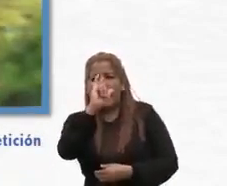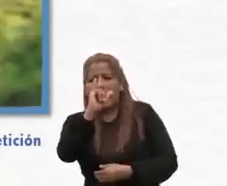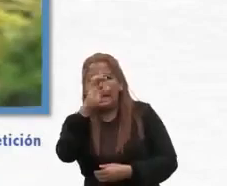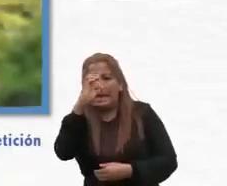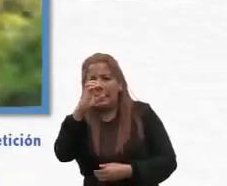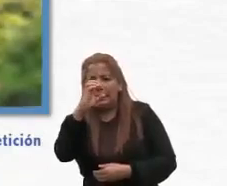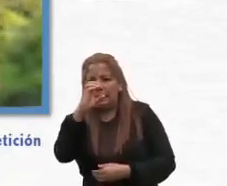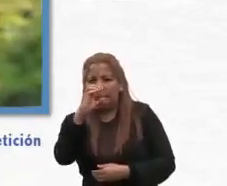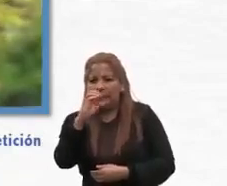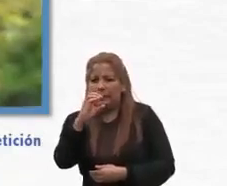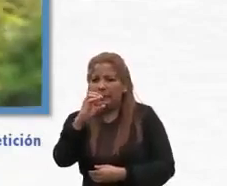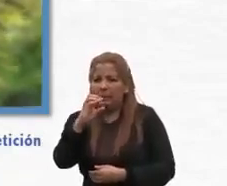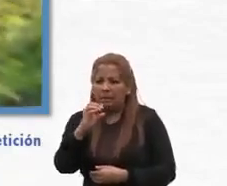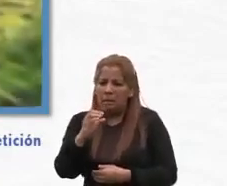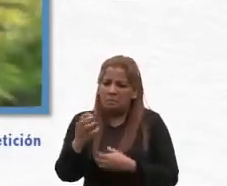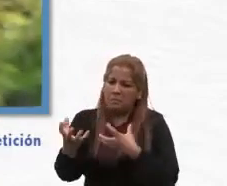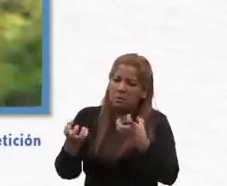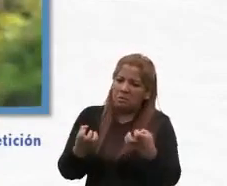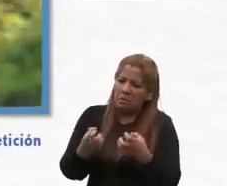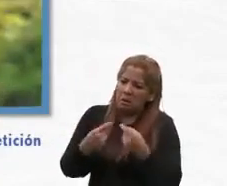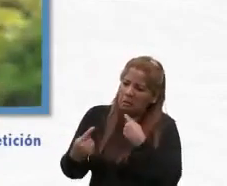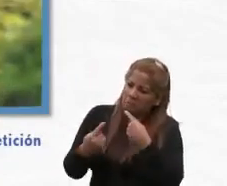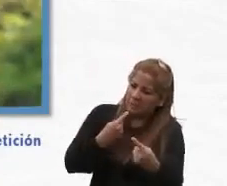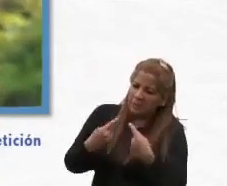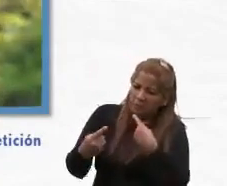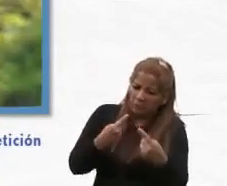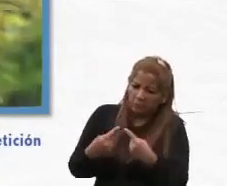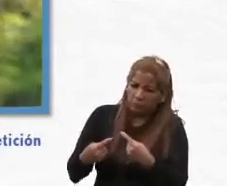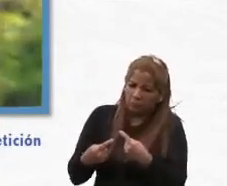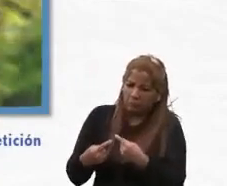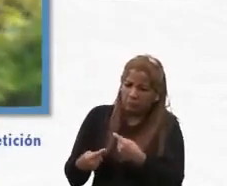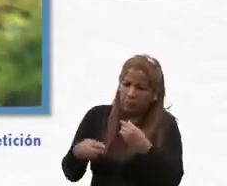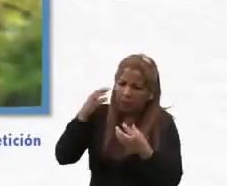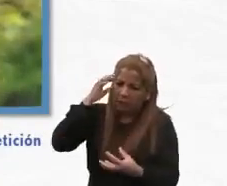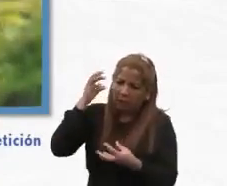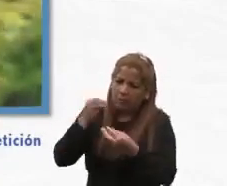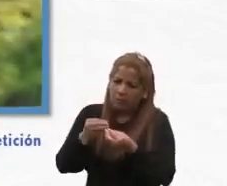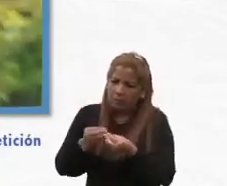dialogarlo, para debatirlo, para concertarlo y ponerlo a caminar.